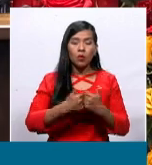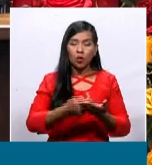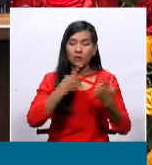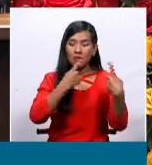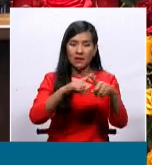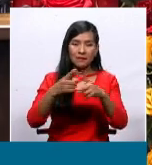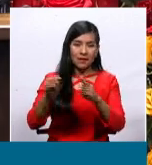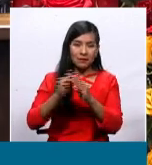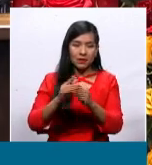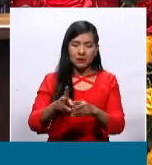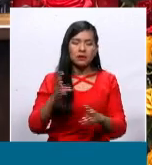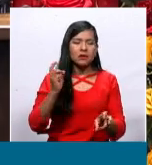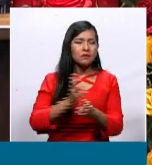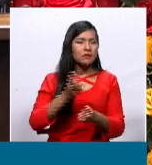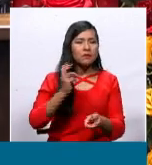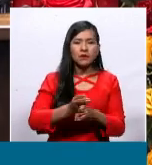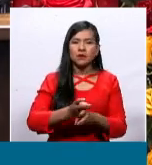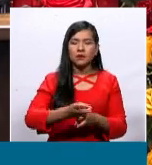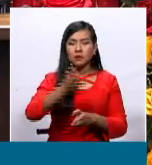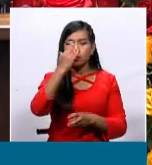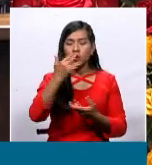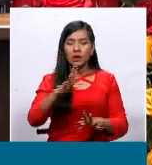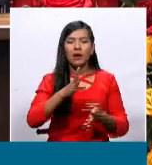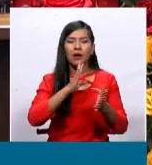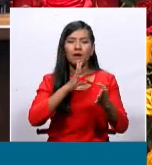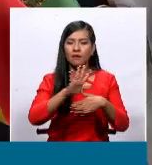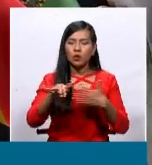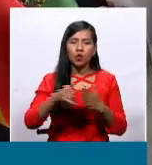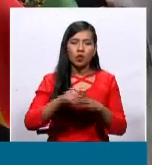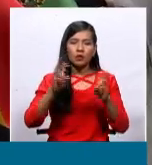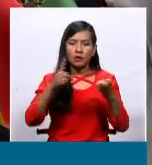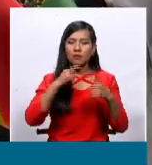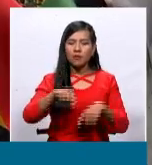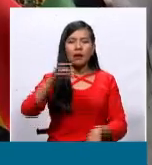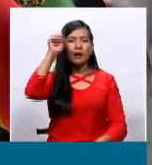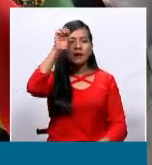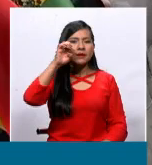es muy complejo, porque estamos hablando de todo un aparato